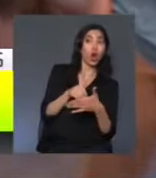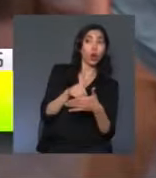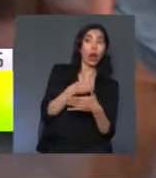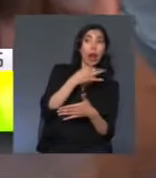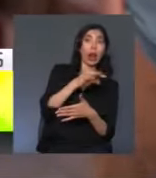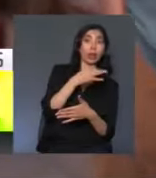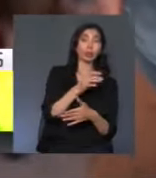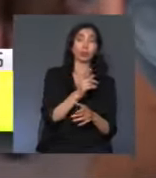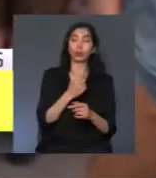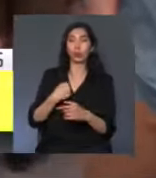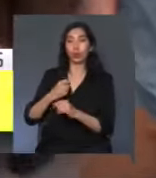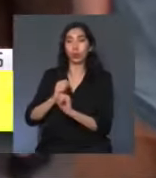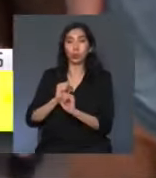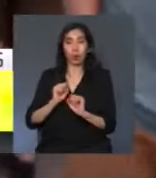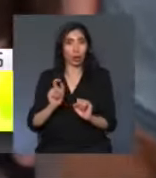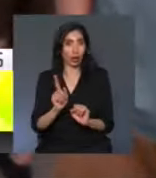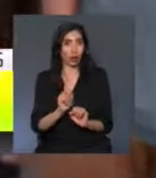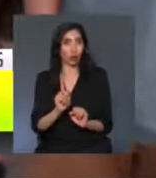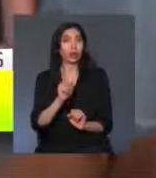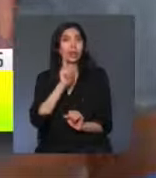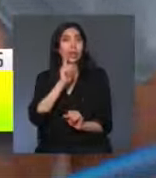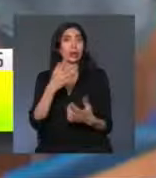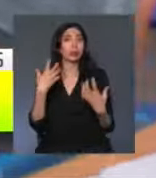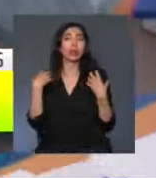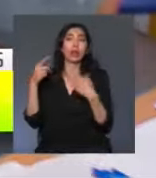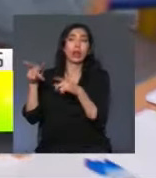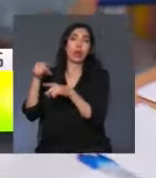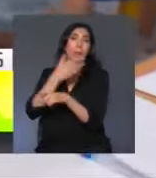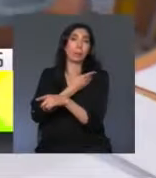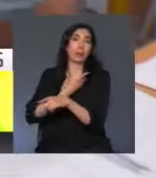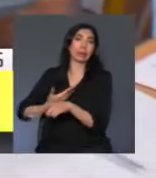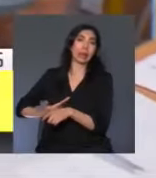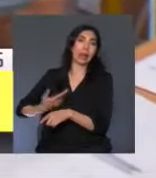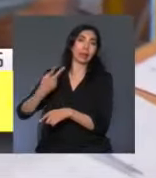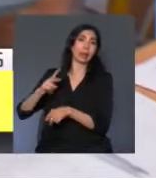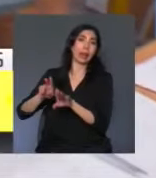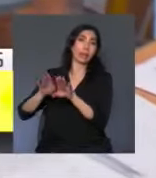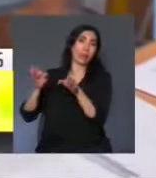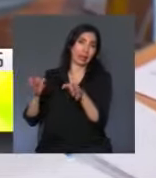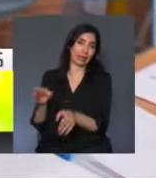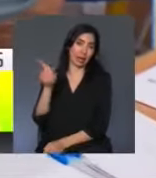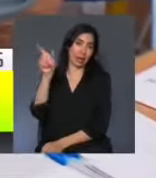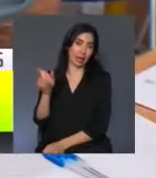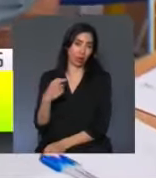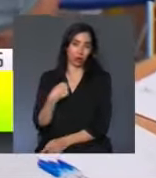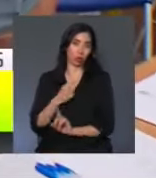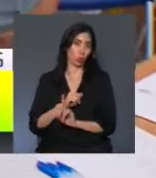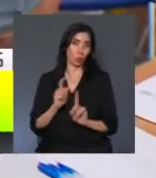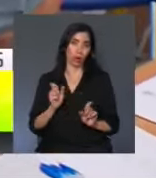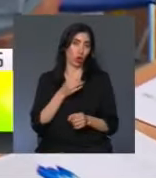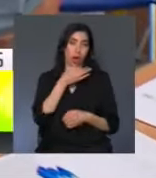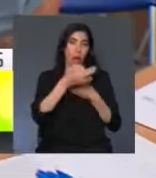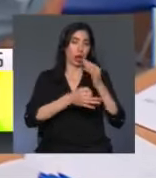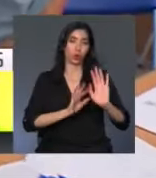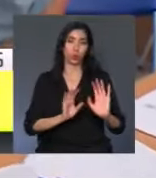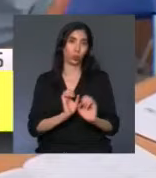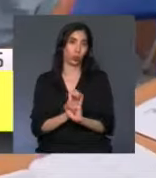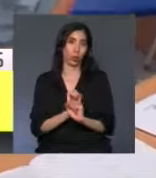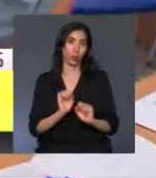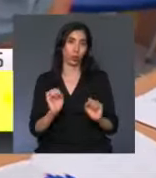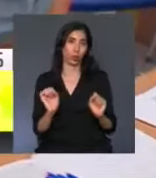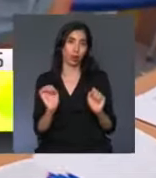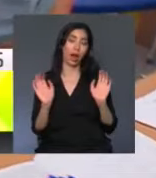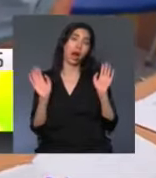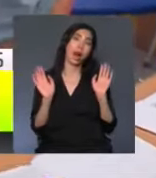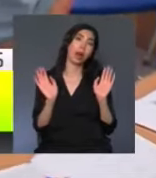por reglamento tiene que ser el presidente de la mesa. Así que él... No va a poder ser. Yo, para la próxima. Va